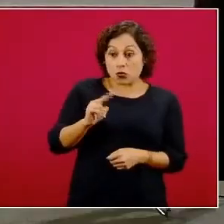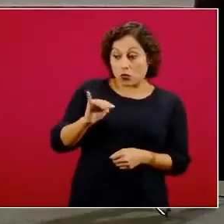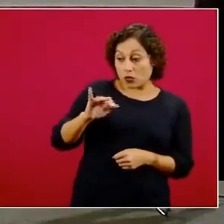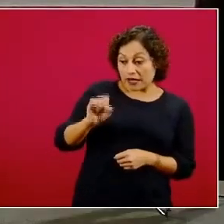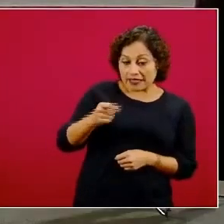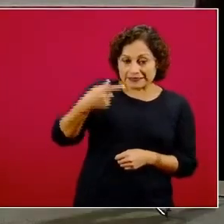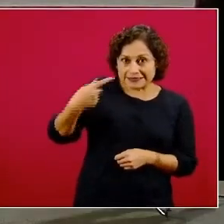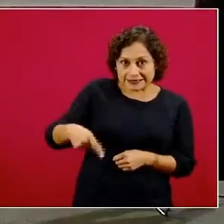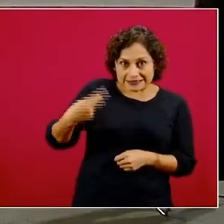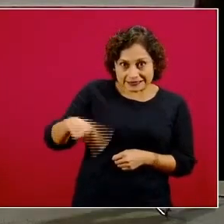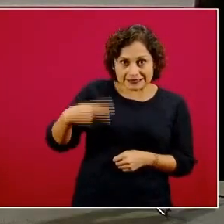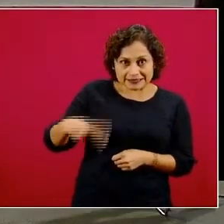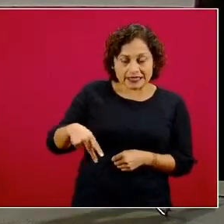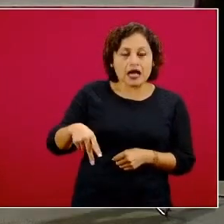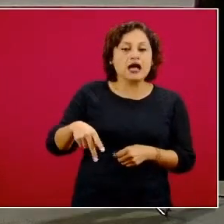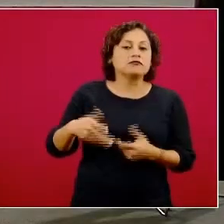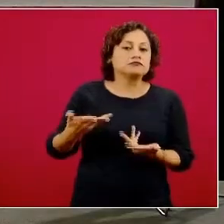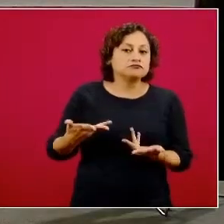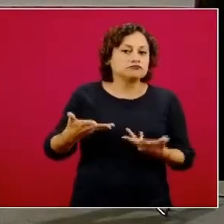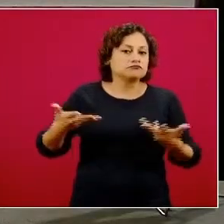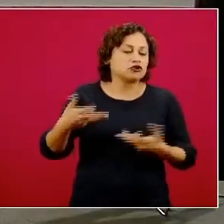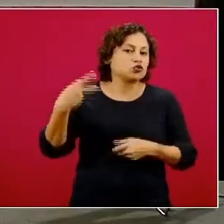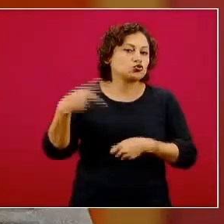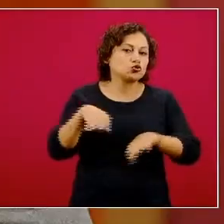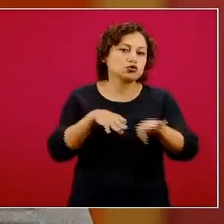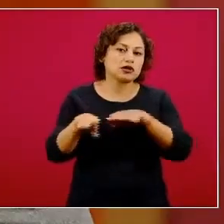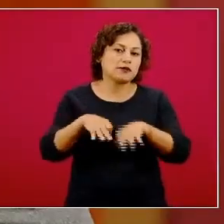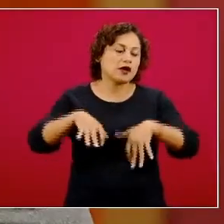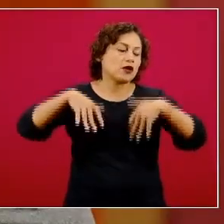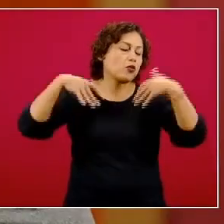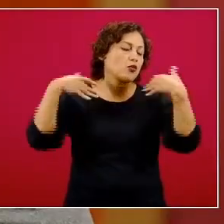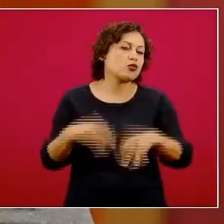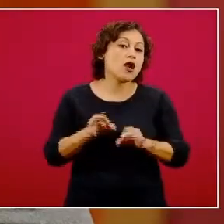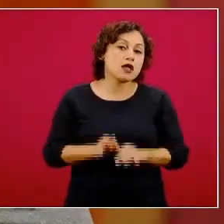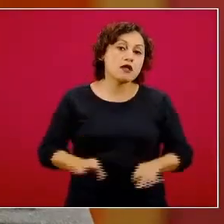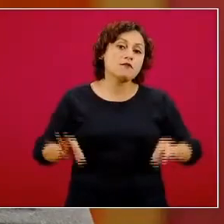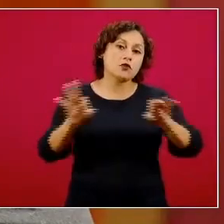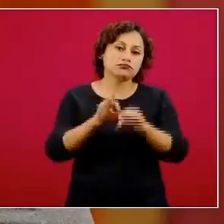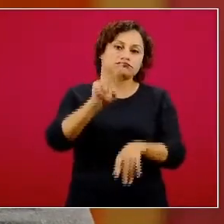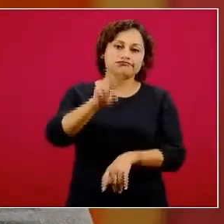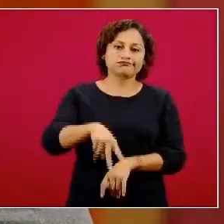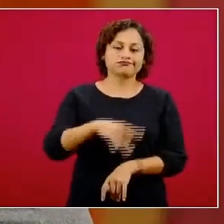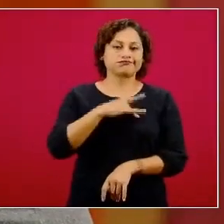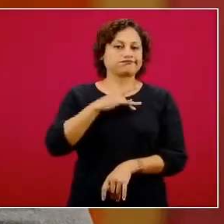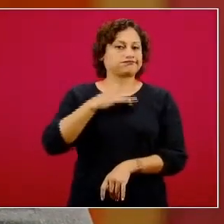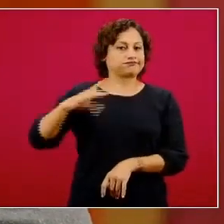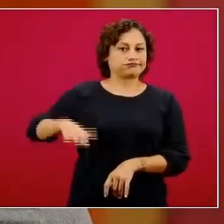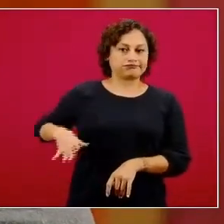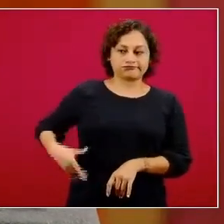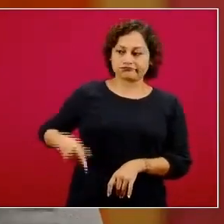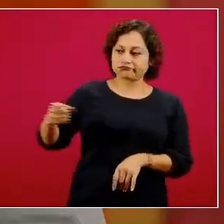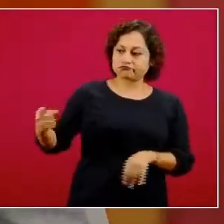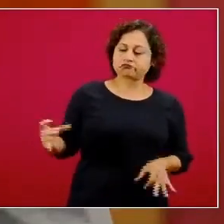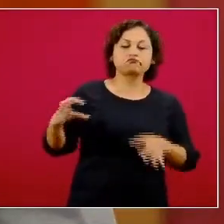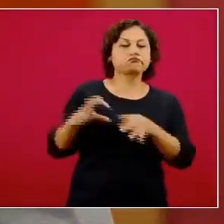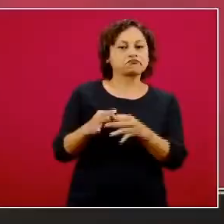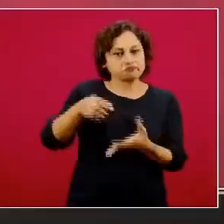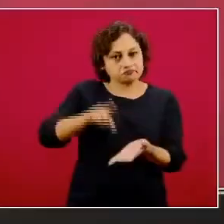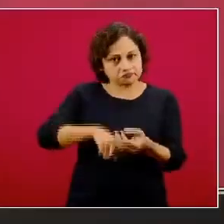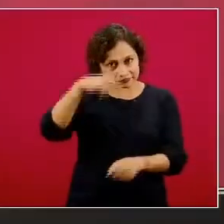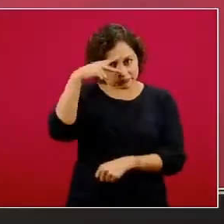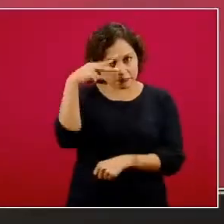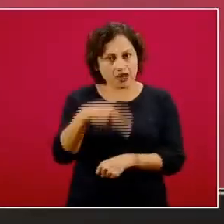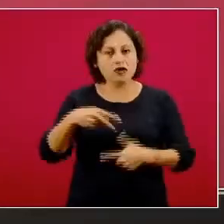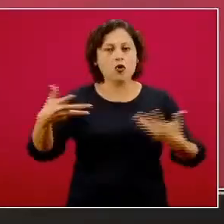trabajo y es un gran orgullo tenerla y tener las capacidades de